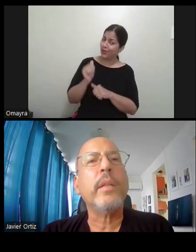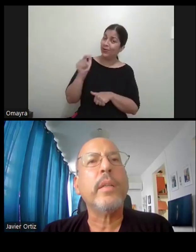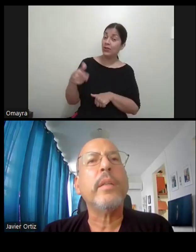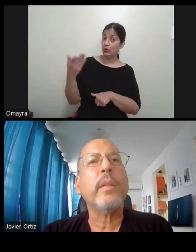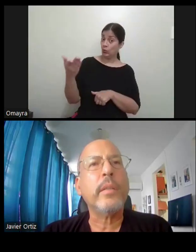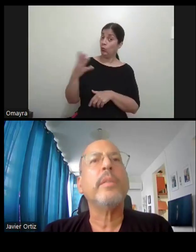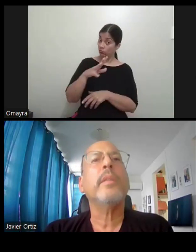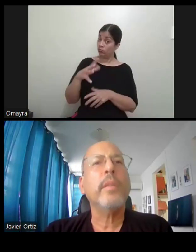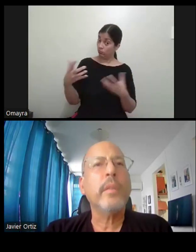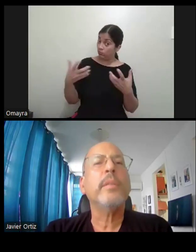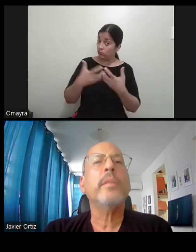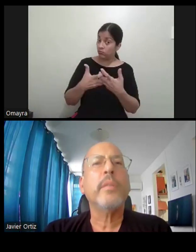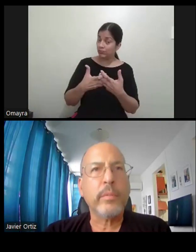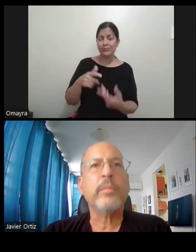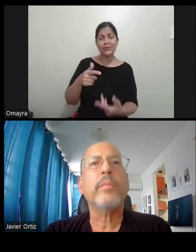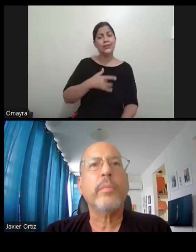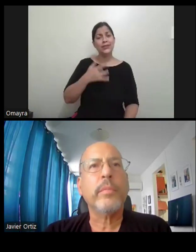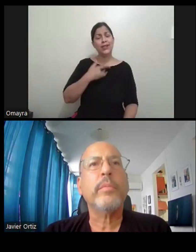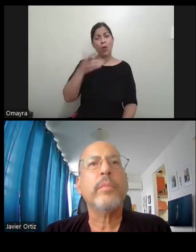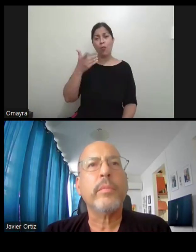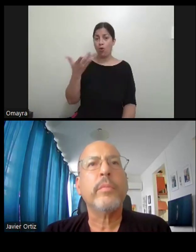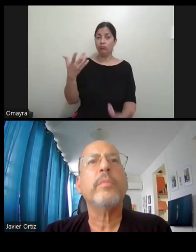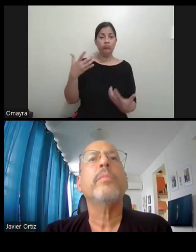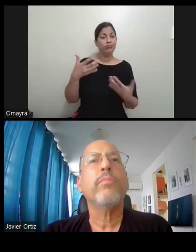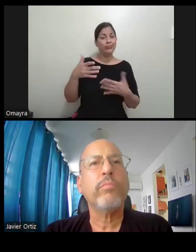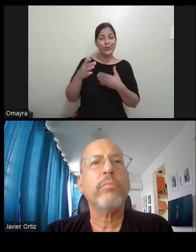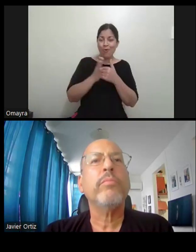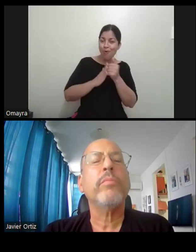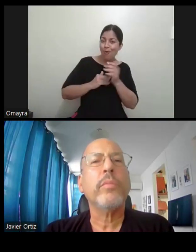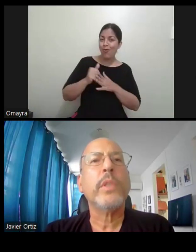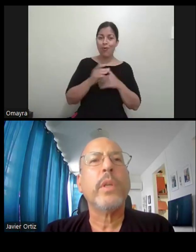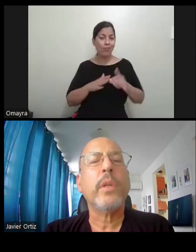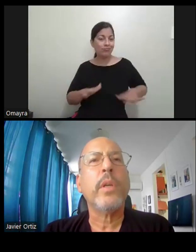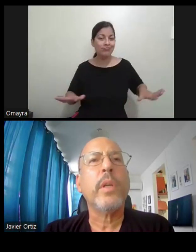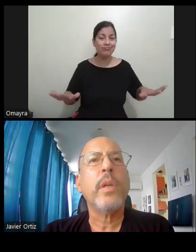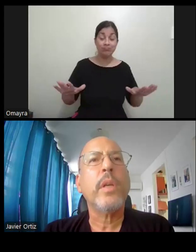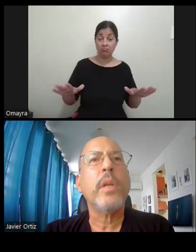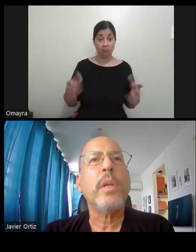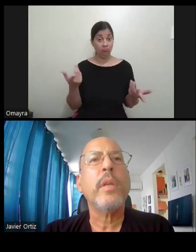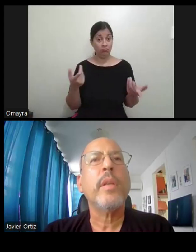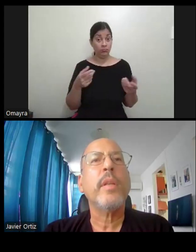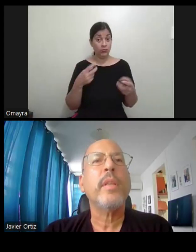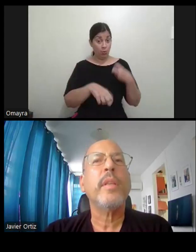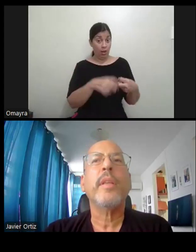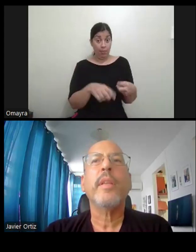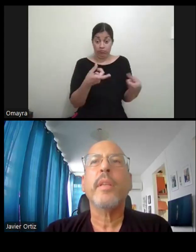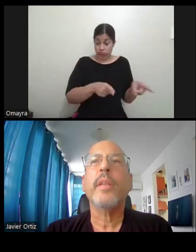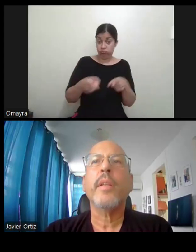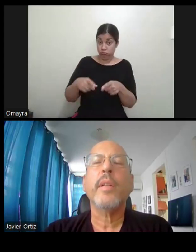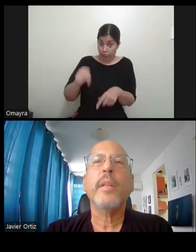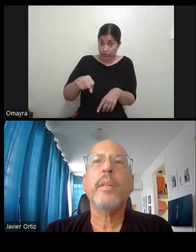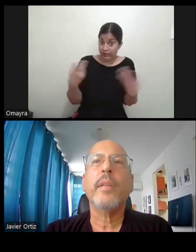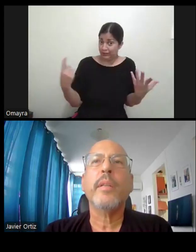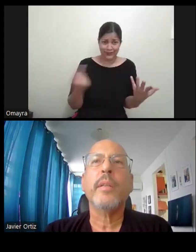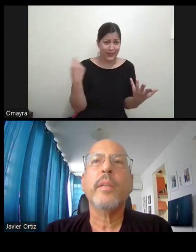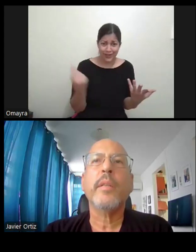acomodas, o sea, uno se siente como en su agua, ¿entiendes? O sea, como que vendrán problemas, porque problemas siempre hay, pero estás en tu lugar. Yo